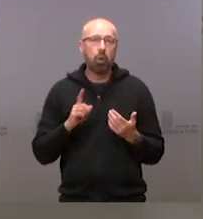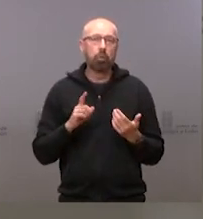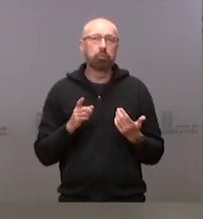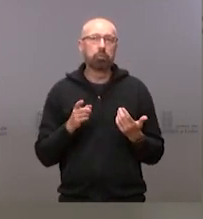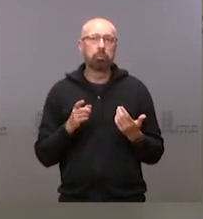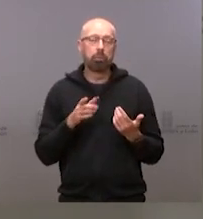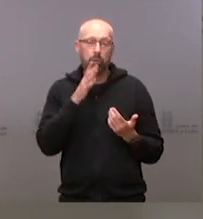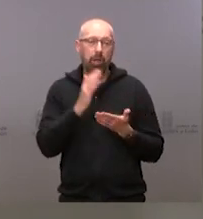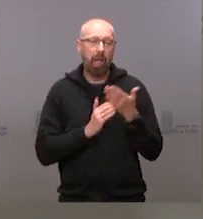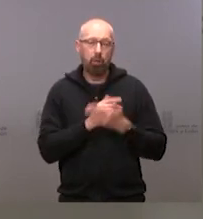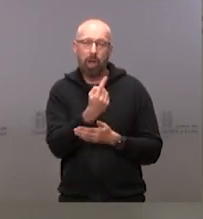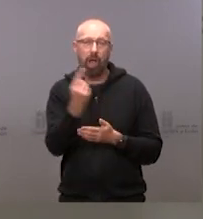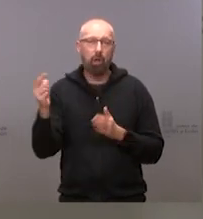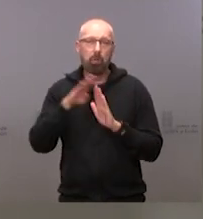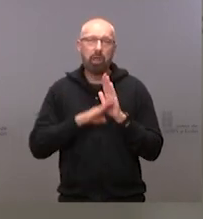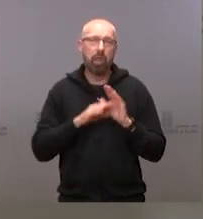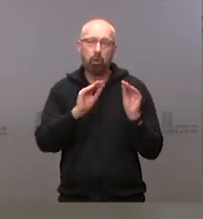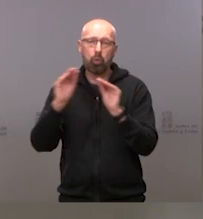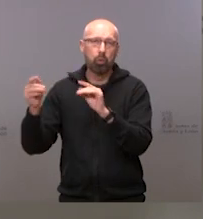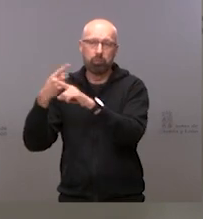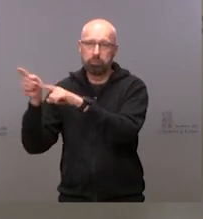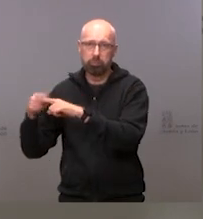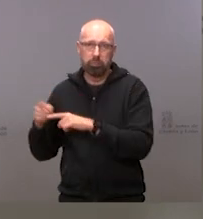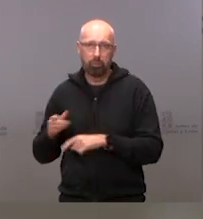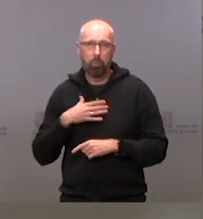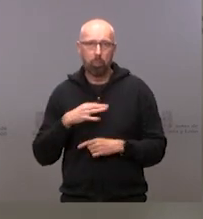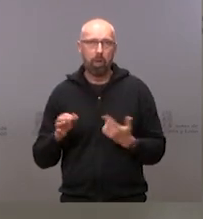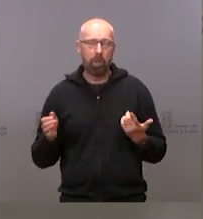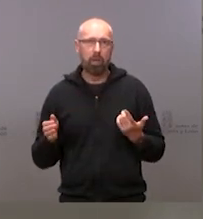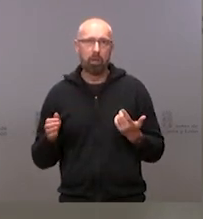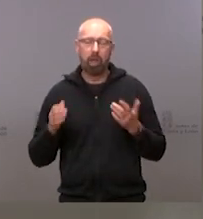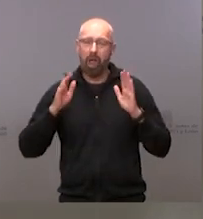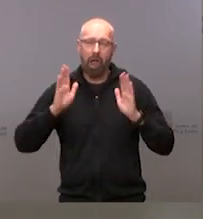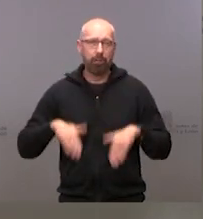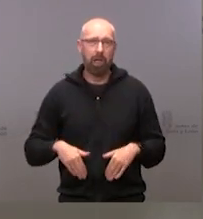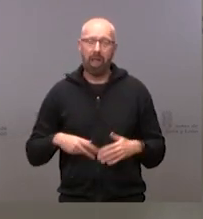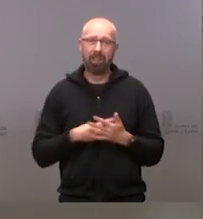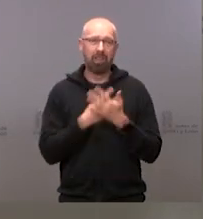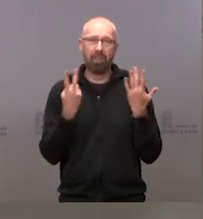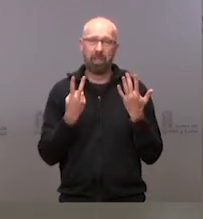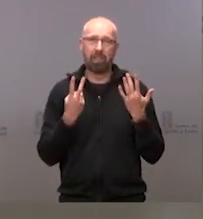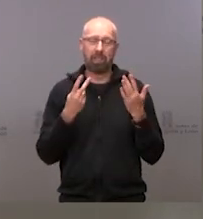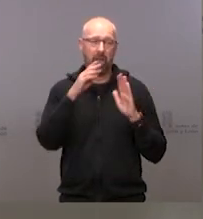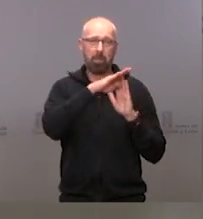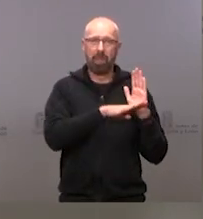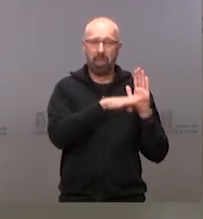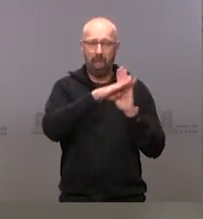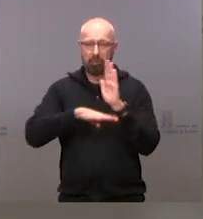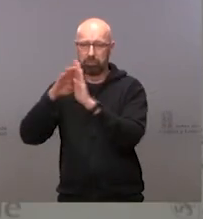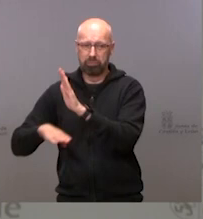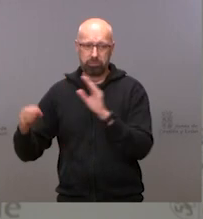cada comunidad va a aplicar una serie de medidas distintas y al final vamos a tener esas 17 realidades diferentes